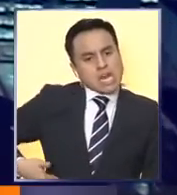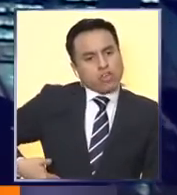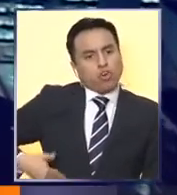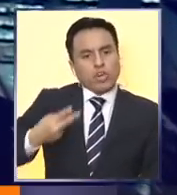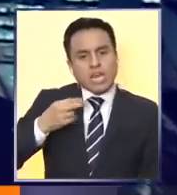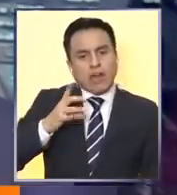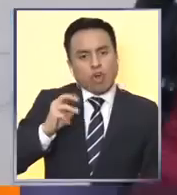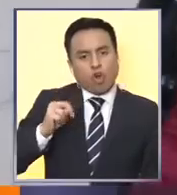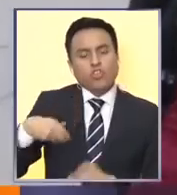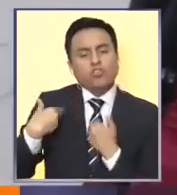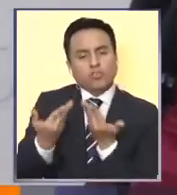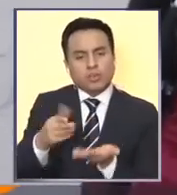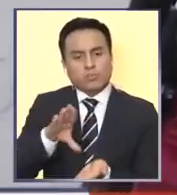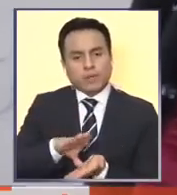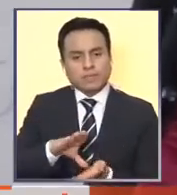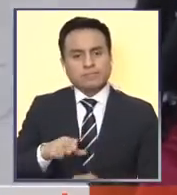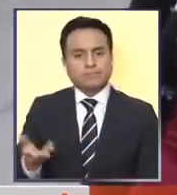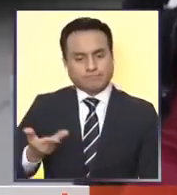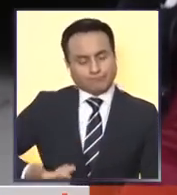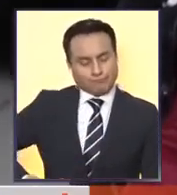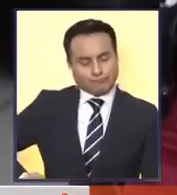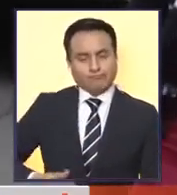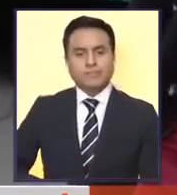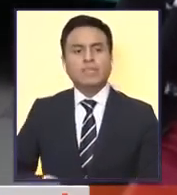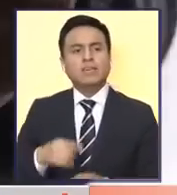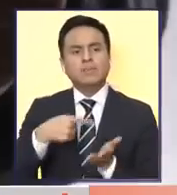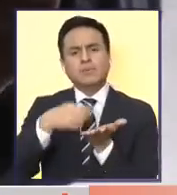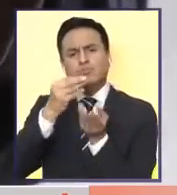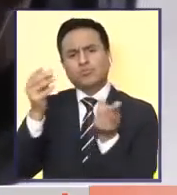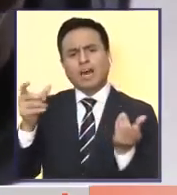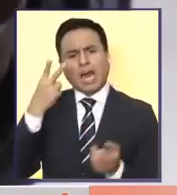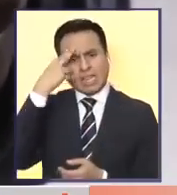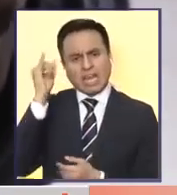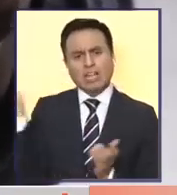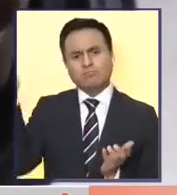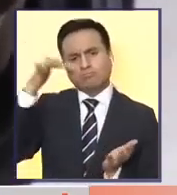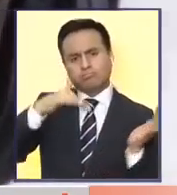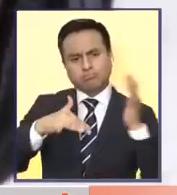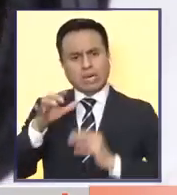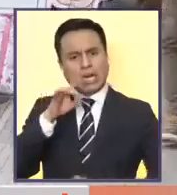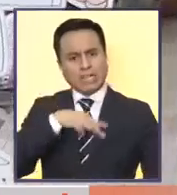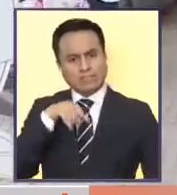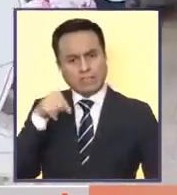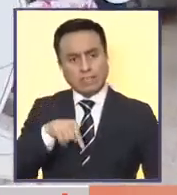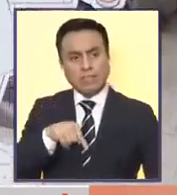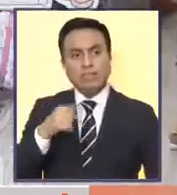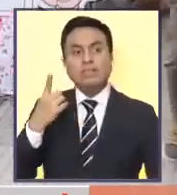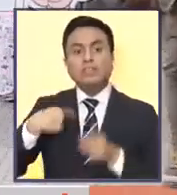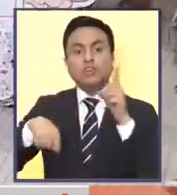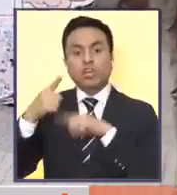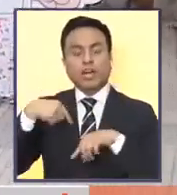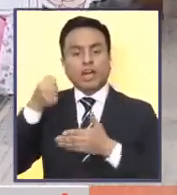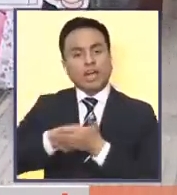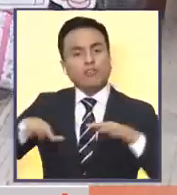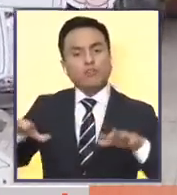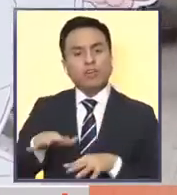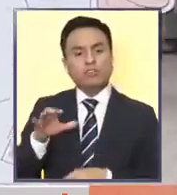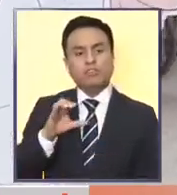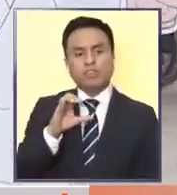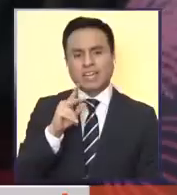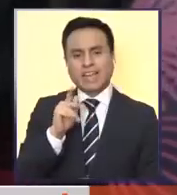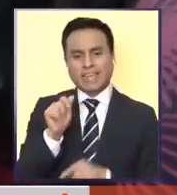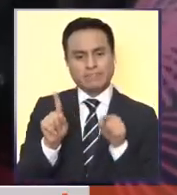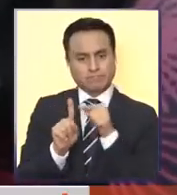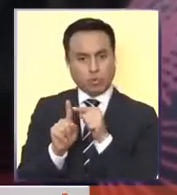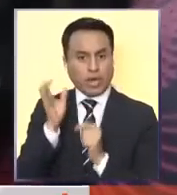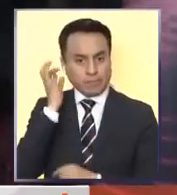país son 1000 y los inmigrantes haitianos que han llegado a chile historias de esfuerzo como la de crémer mentes